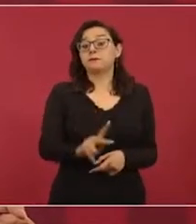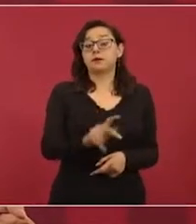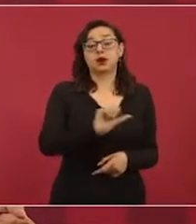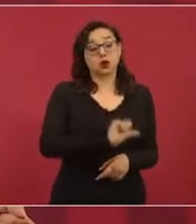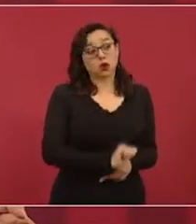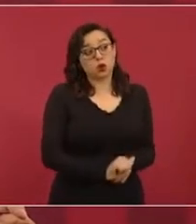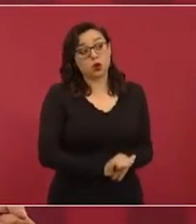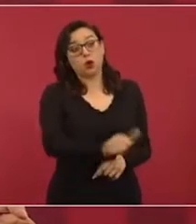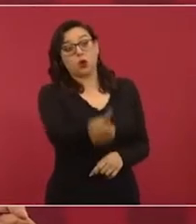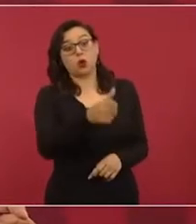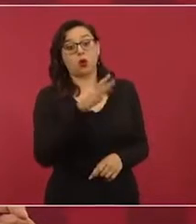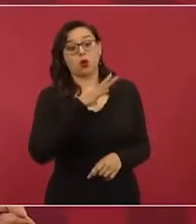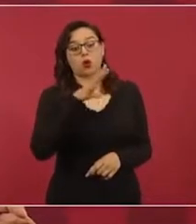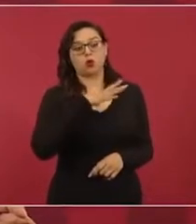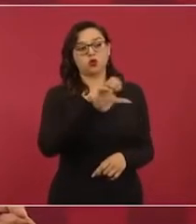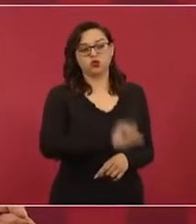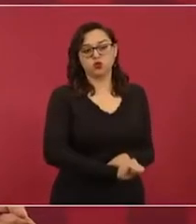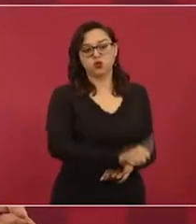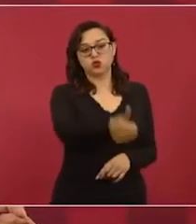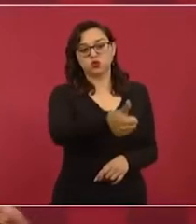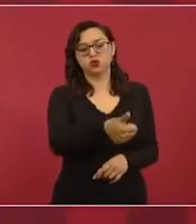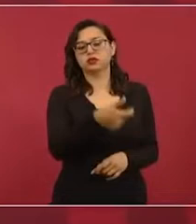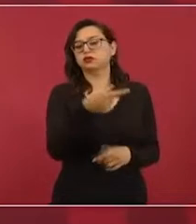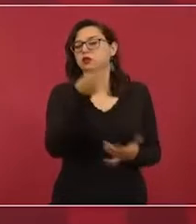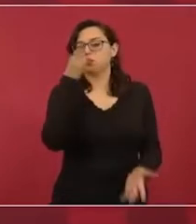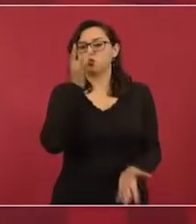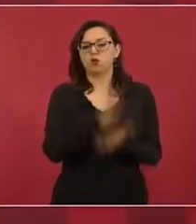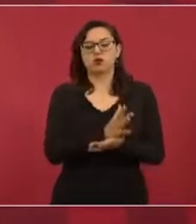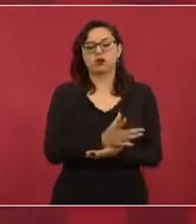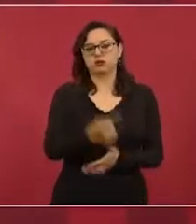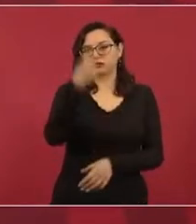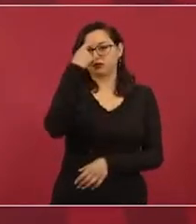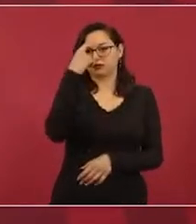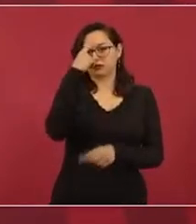que son dominadas por el lucro.